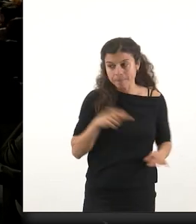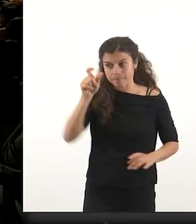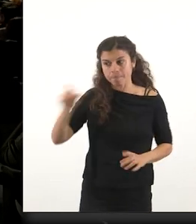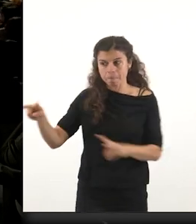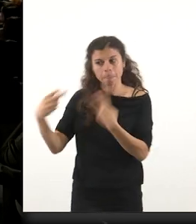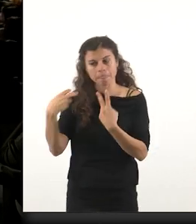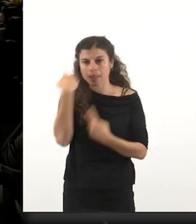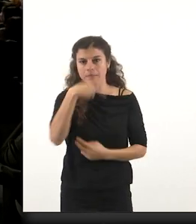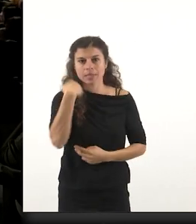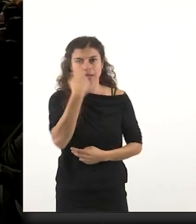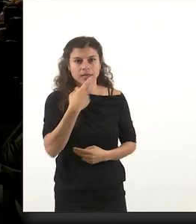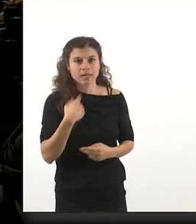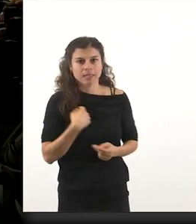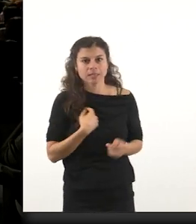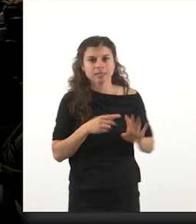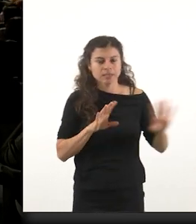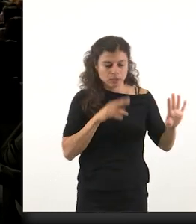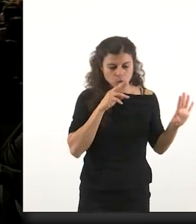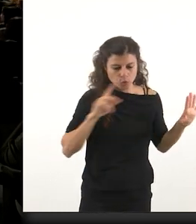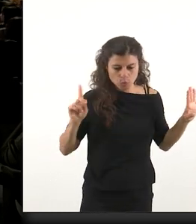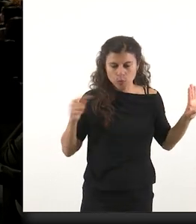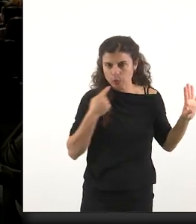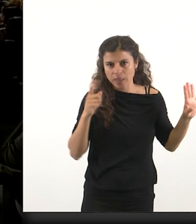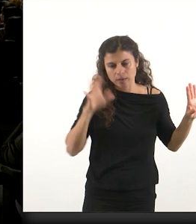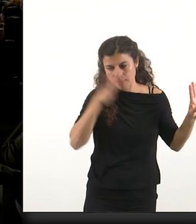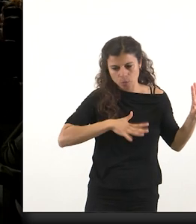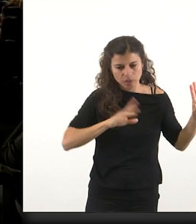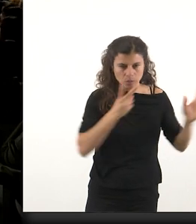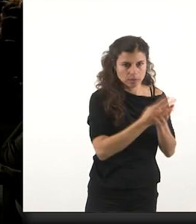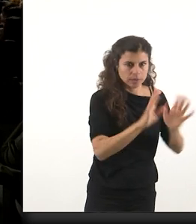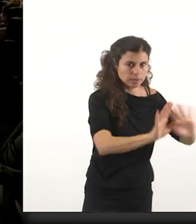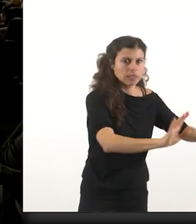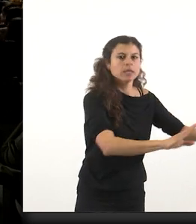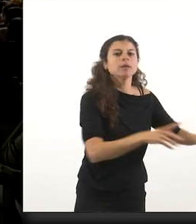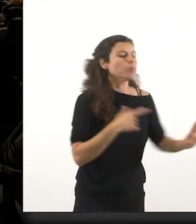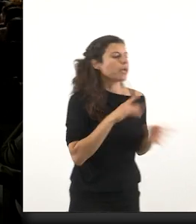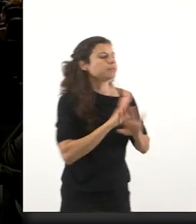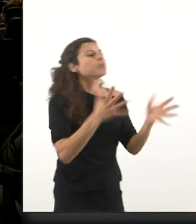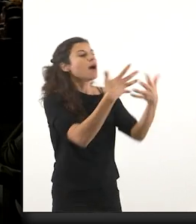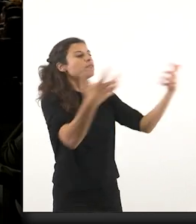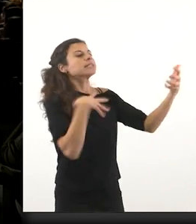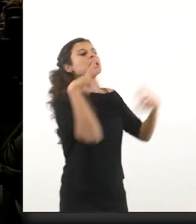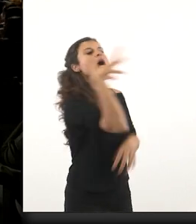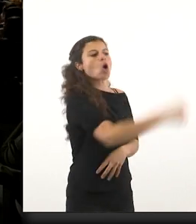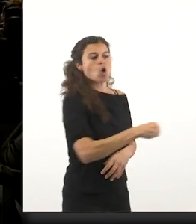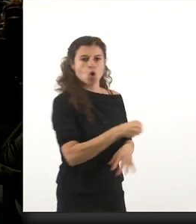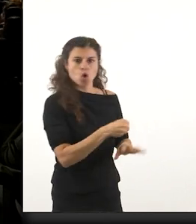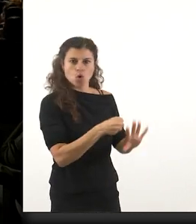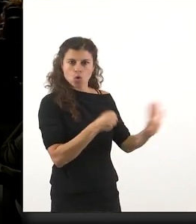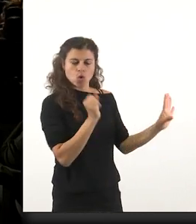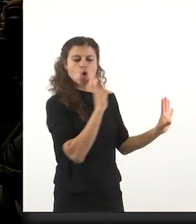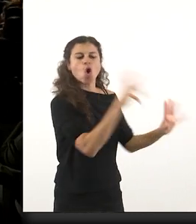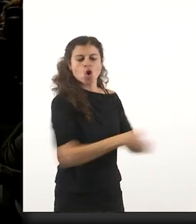cara. Aquí me han aplaudido mucho, pero en otro lado me van a denunciar otra vez, ¿eh? Déjame, oye, cariño, que te lo colonizo porque puedo, que tiene. Yo asumo que te